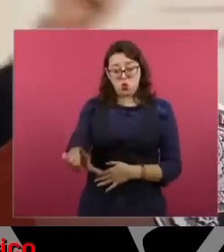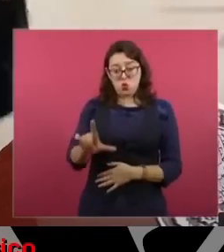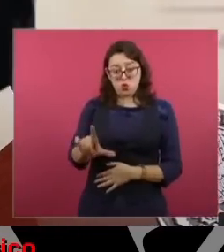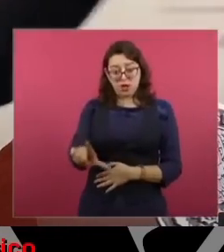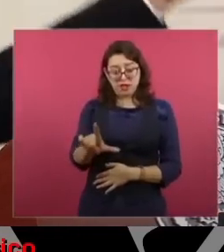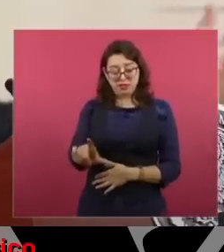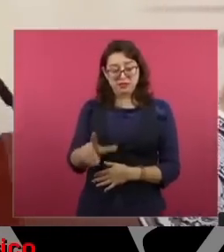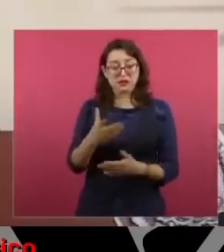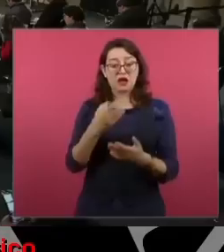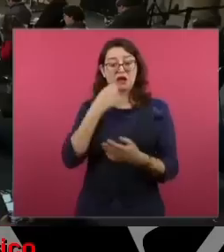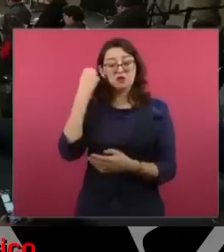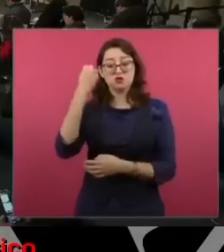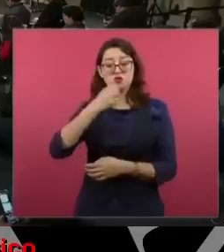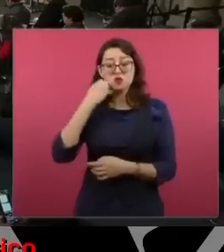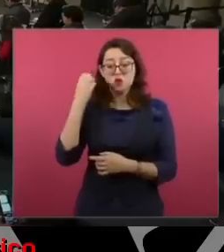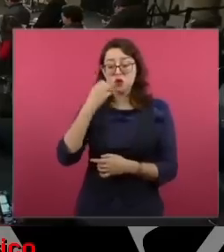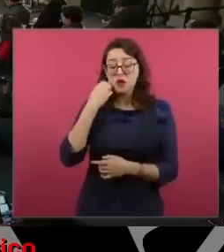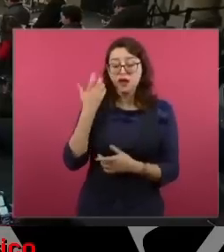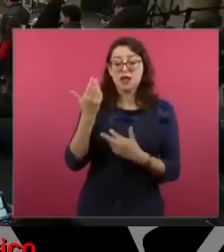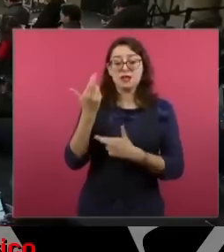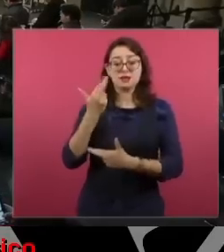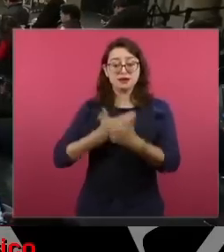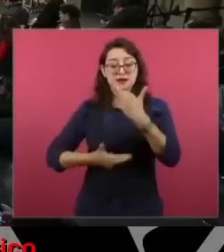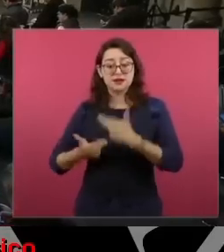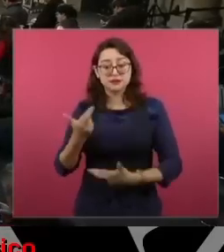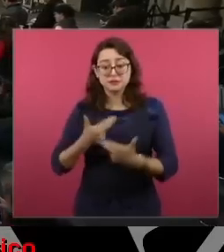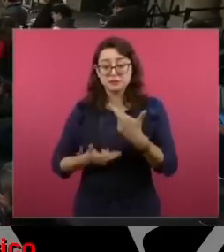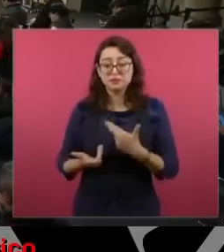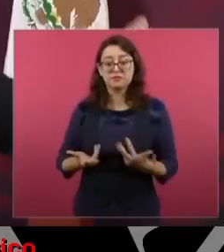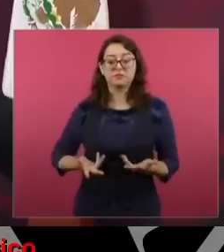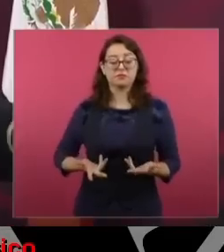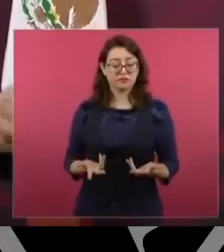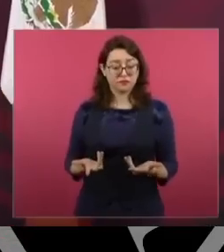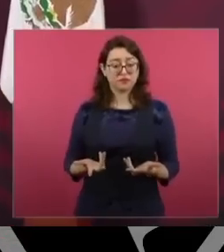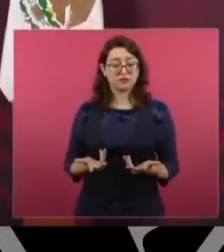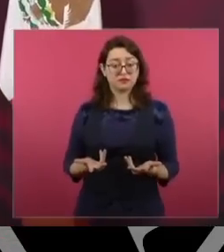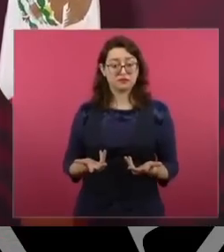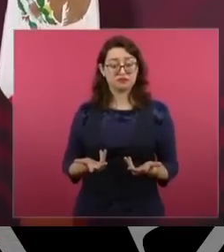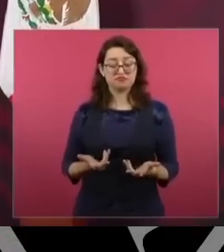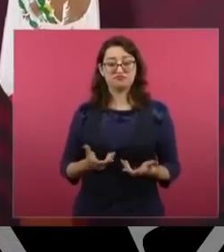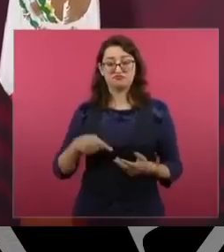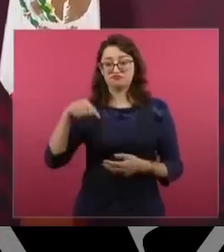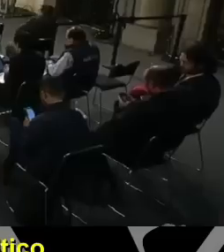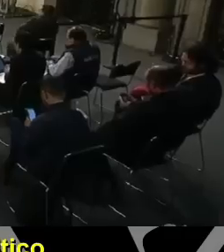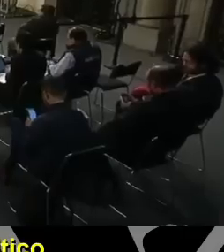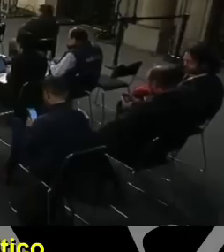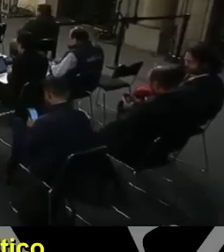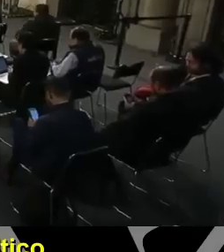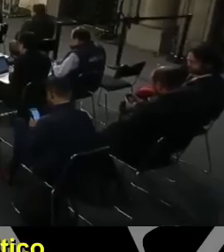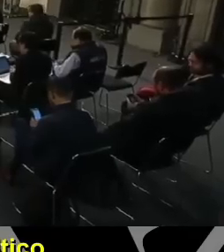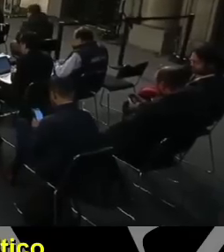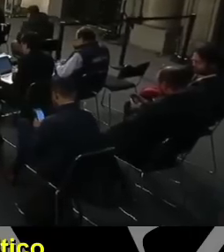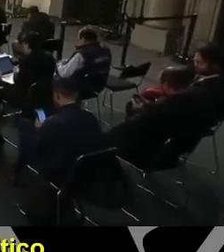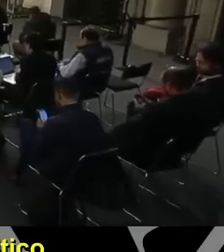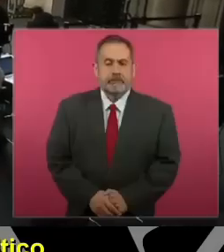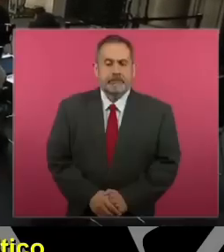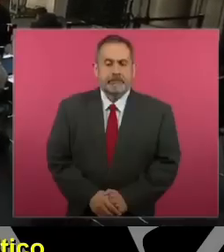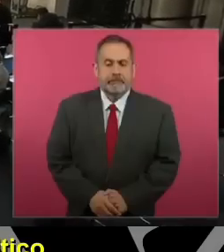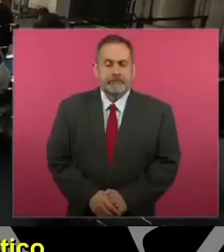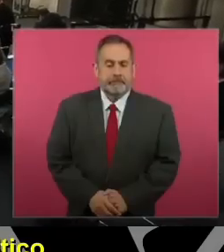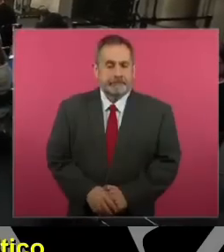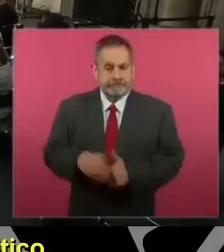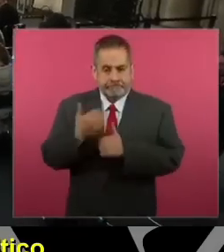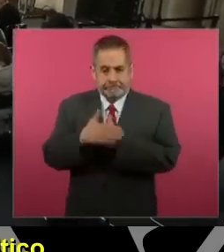y Aquí vamos a dar a conocer Y en donde